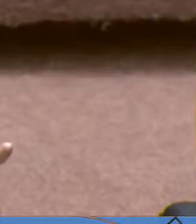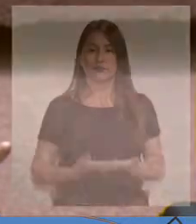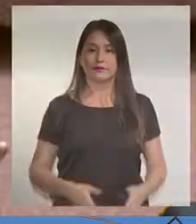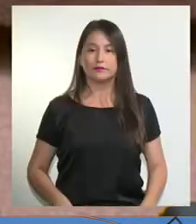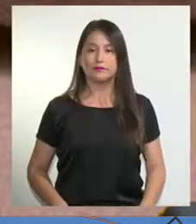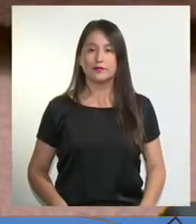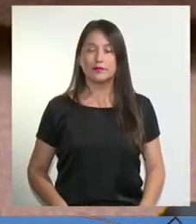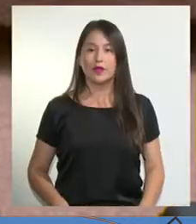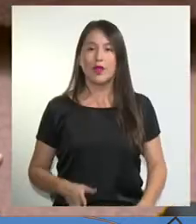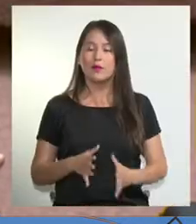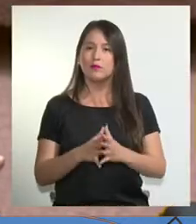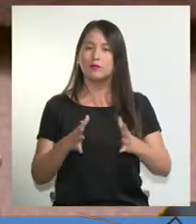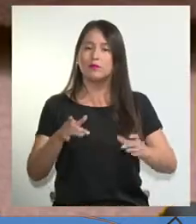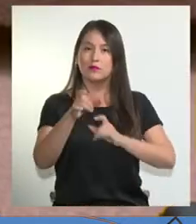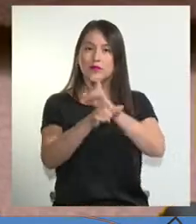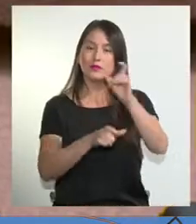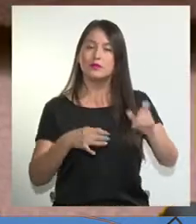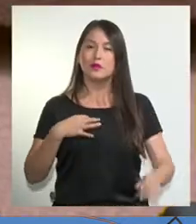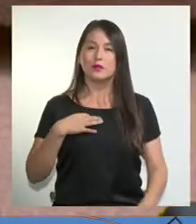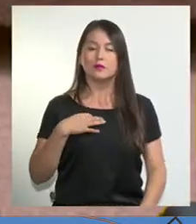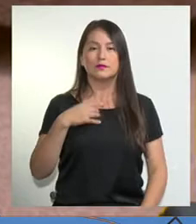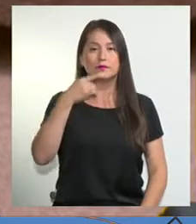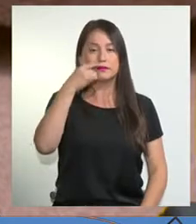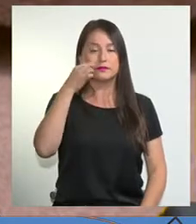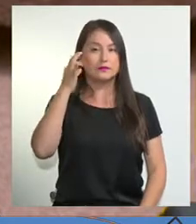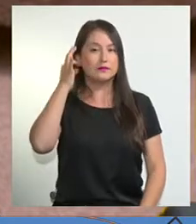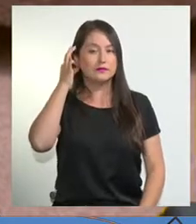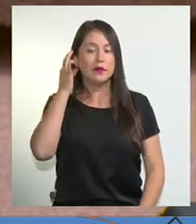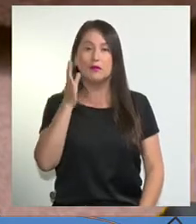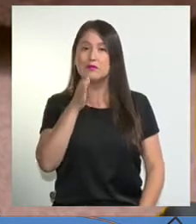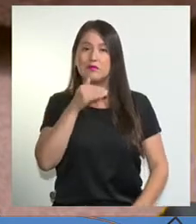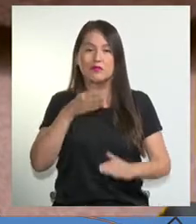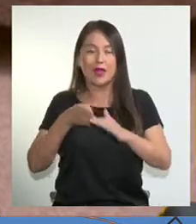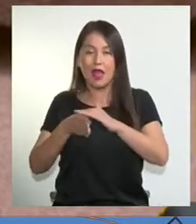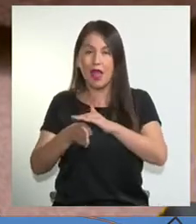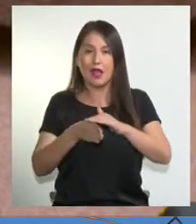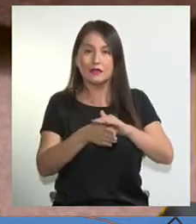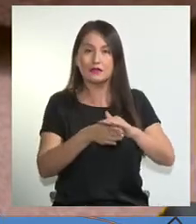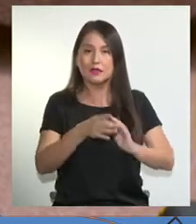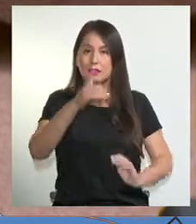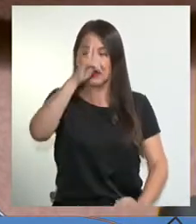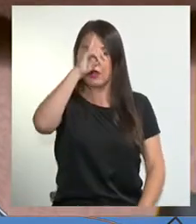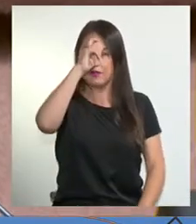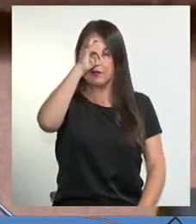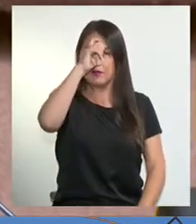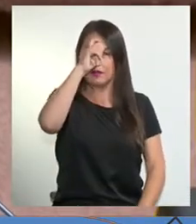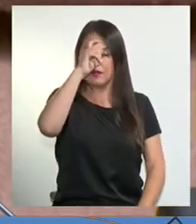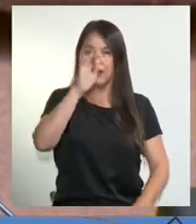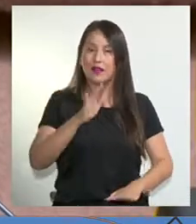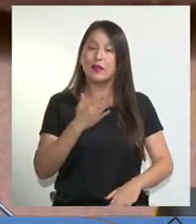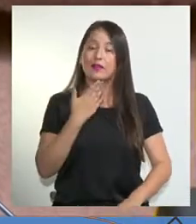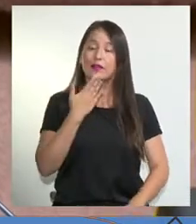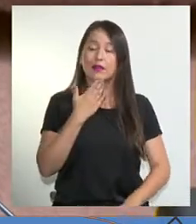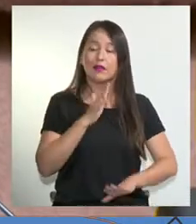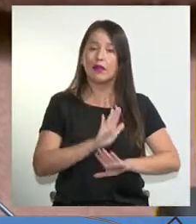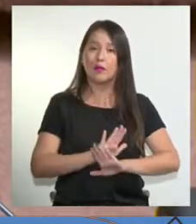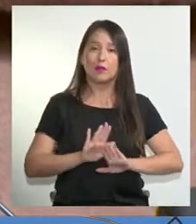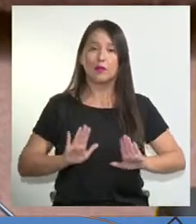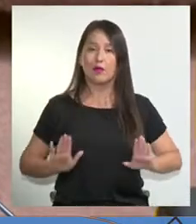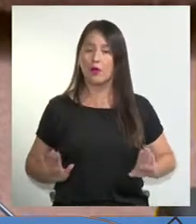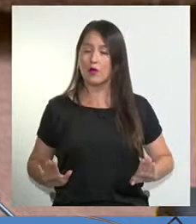en donde muchos ciudadanas y ciudadanos no tienen acceso a hospitales, menos en tener la certeza